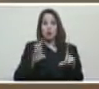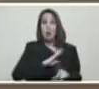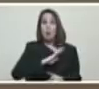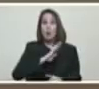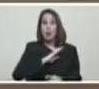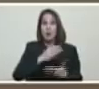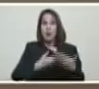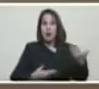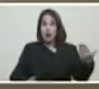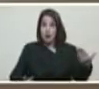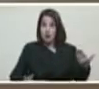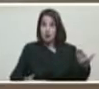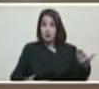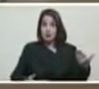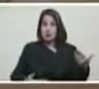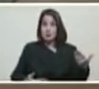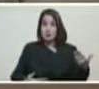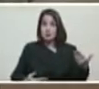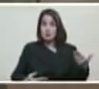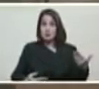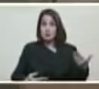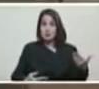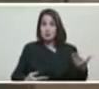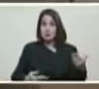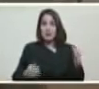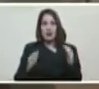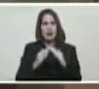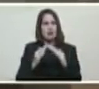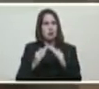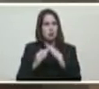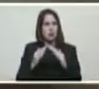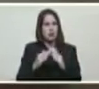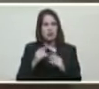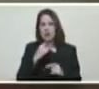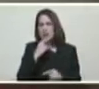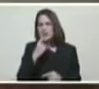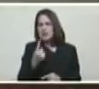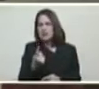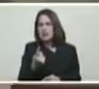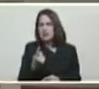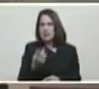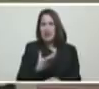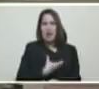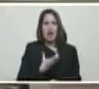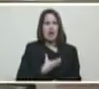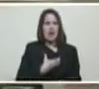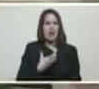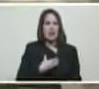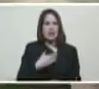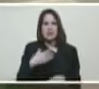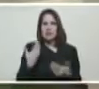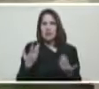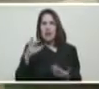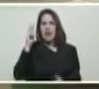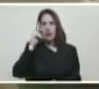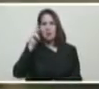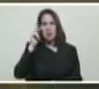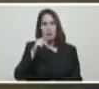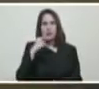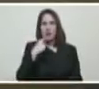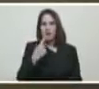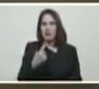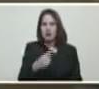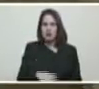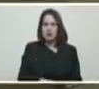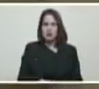el título de propiedad de esta vivienda qué nos dice nuestra querida alcaldesa la profe Mirna vi que ha